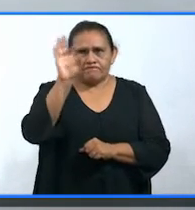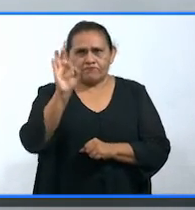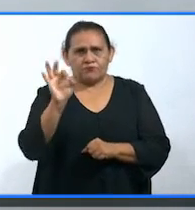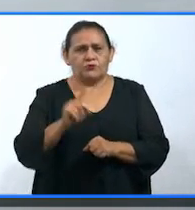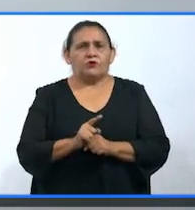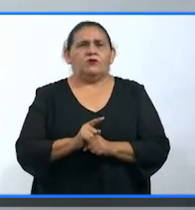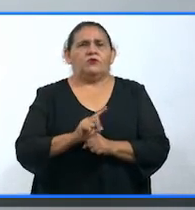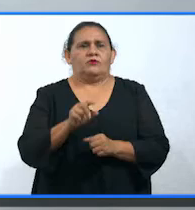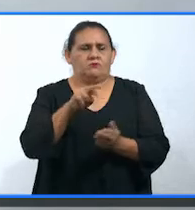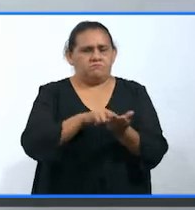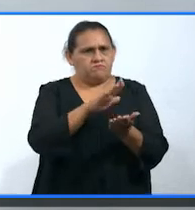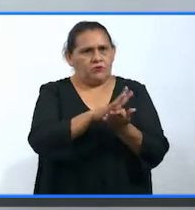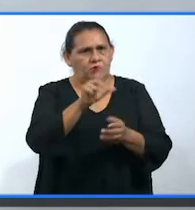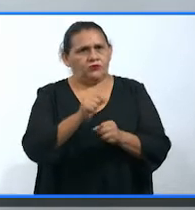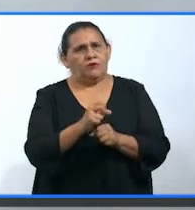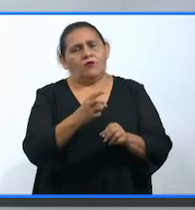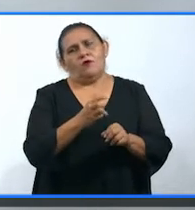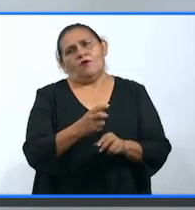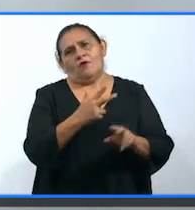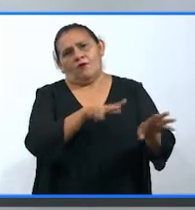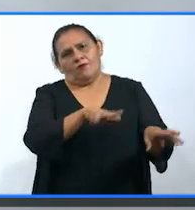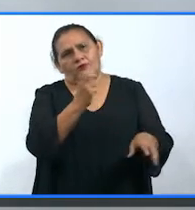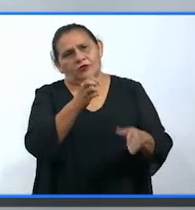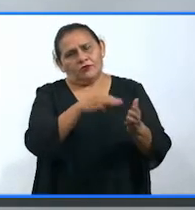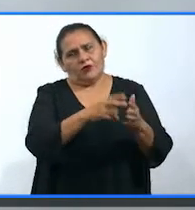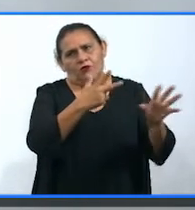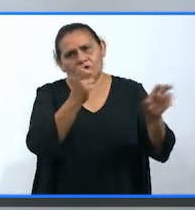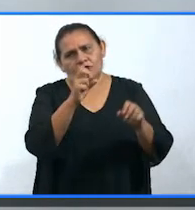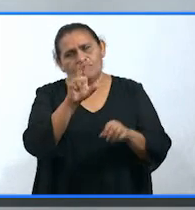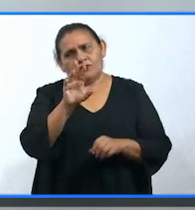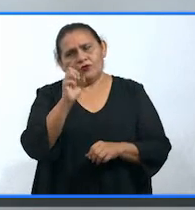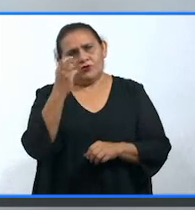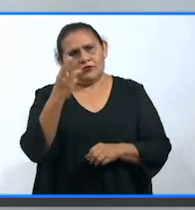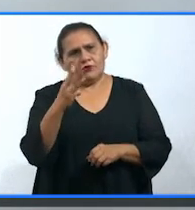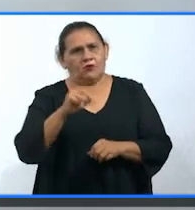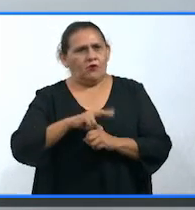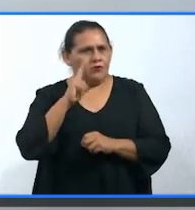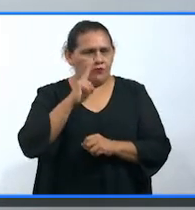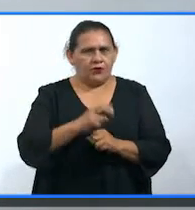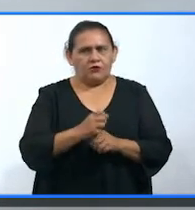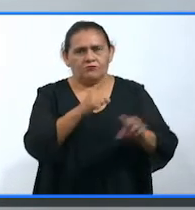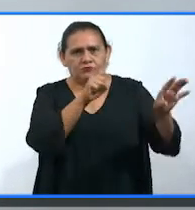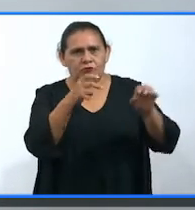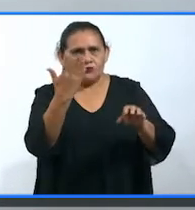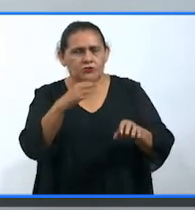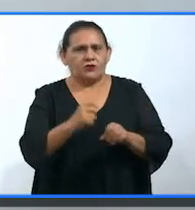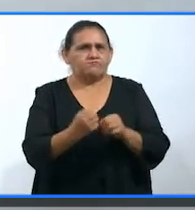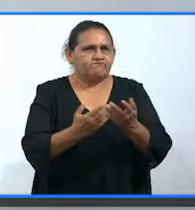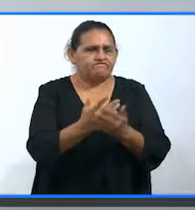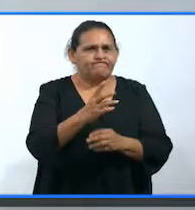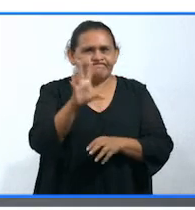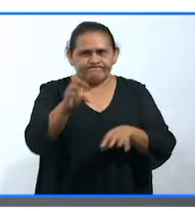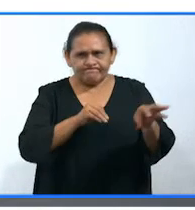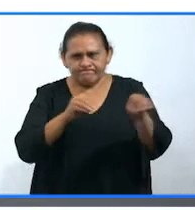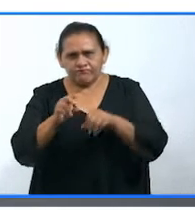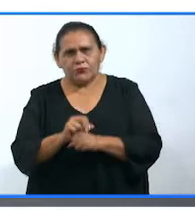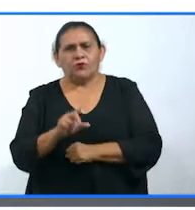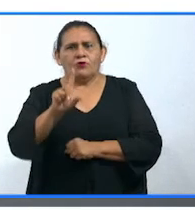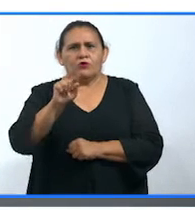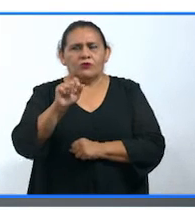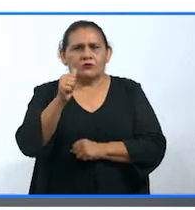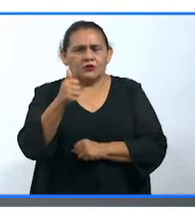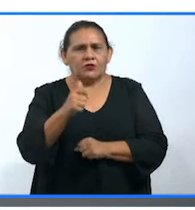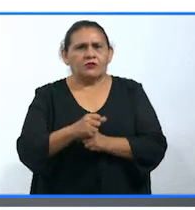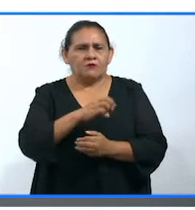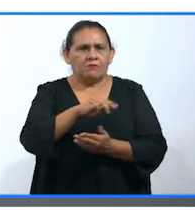registrados, que son 13.853. Hoy se detectaron 110 nuevos contagios de coronavirus. 76 en